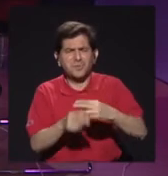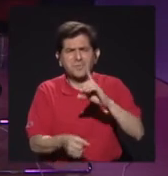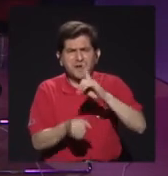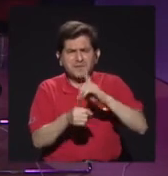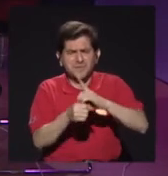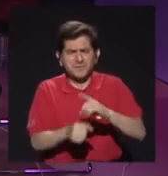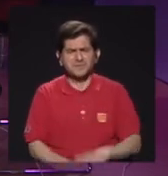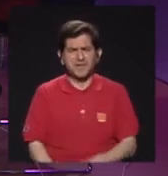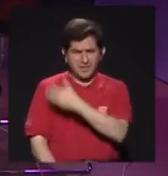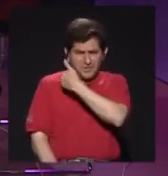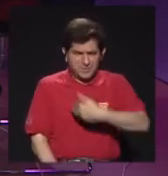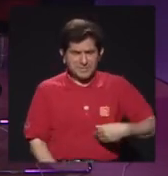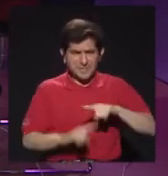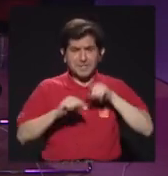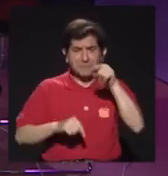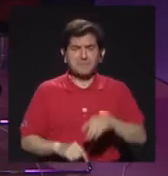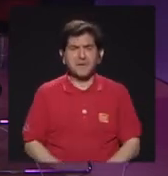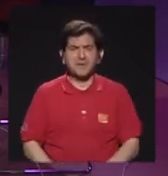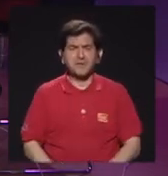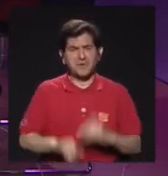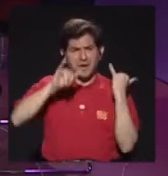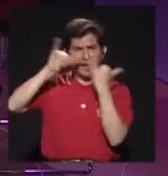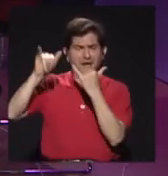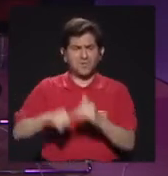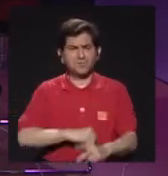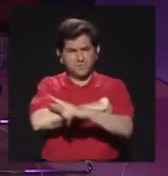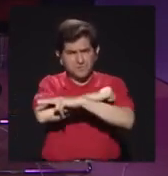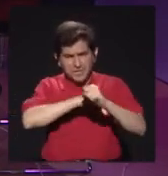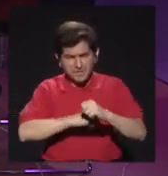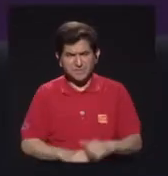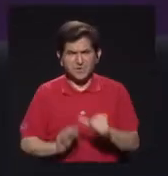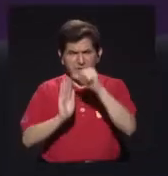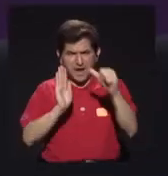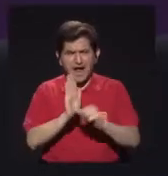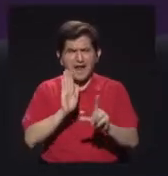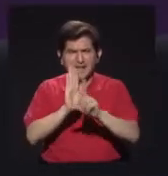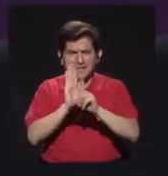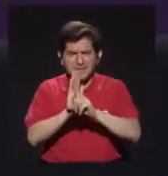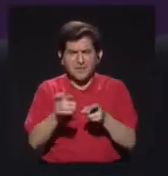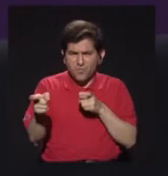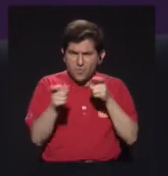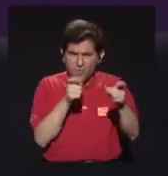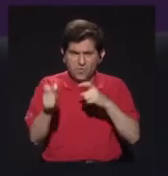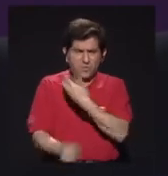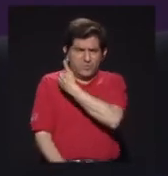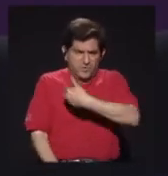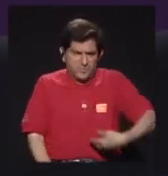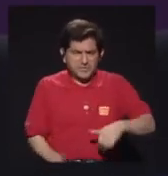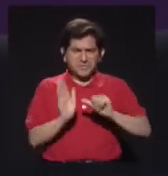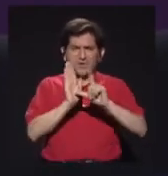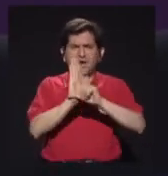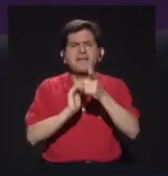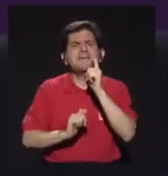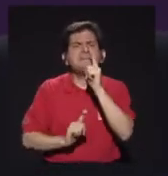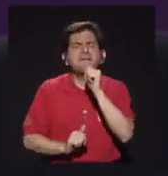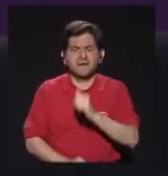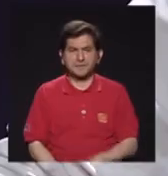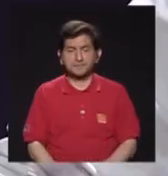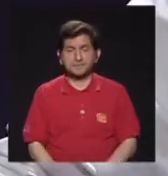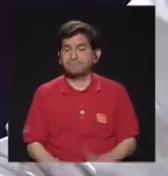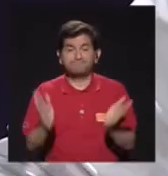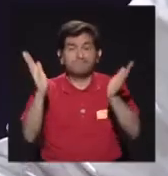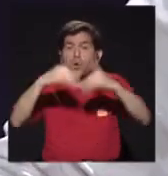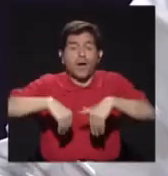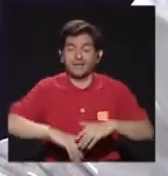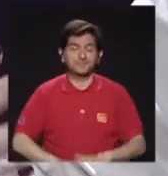pesar de ser acusado legalmente estafa entre otros cargos existe un artículo legal que regule quien preside la asamblea justamente no lo